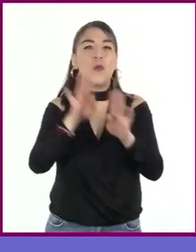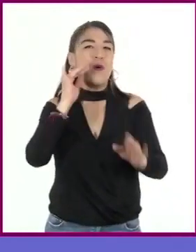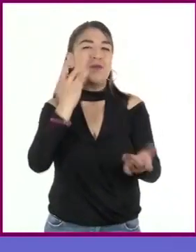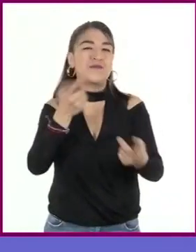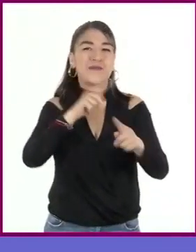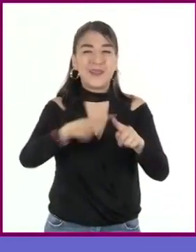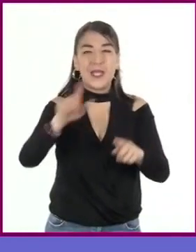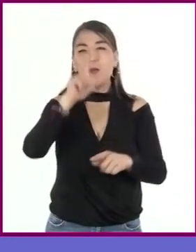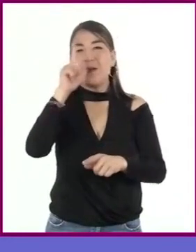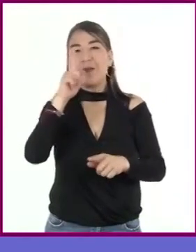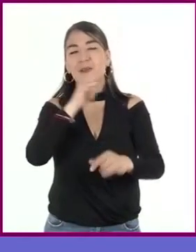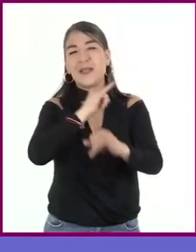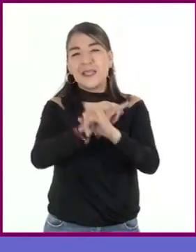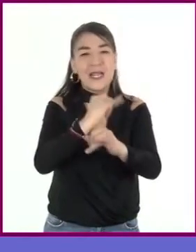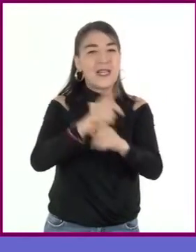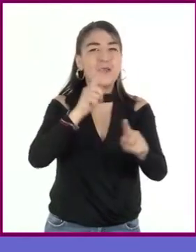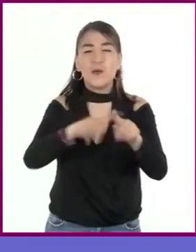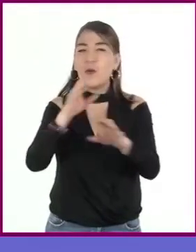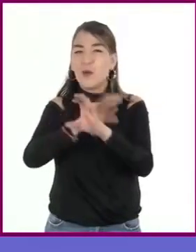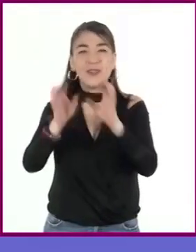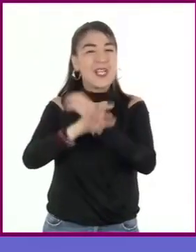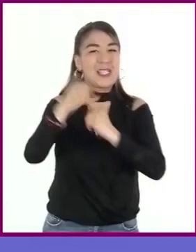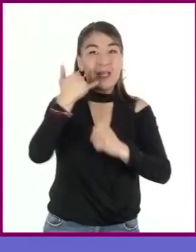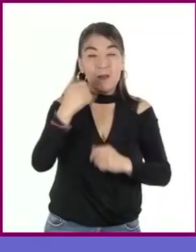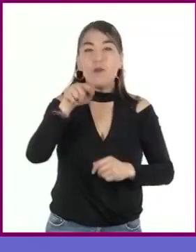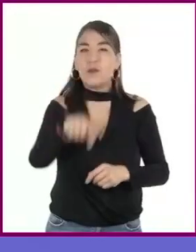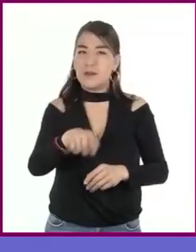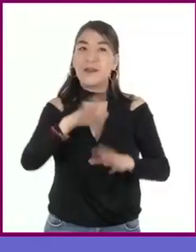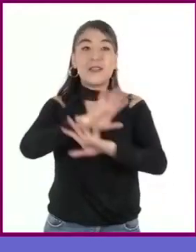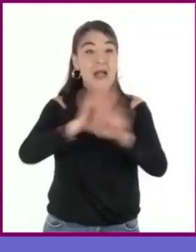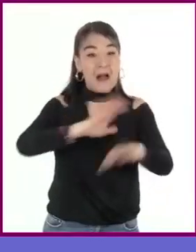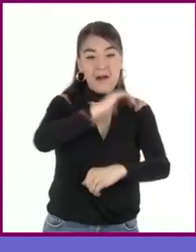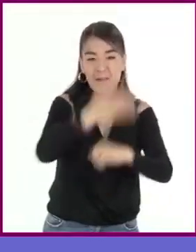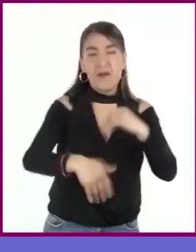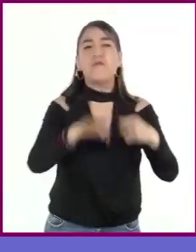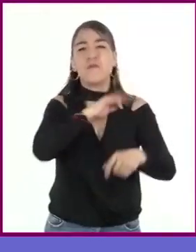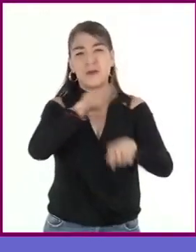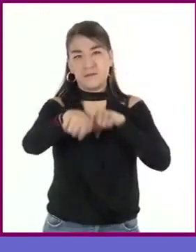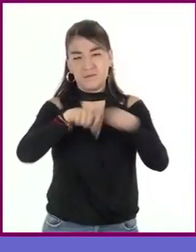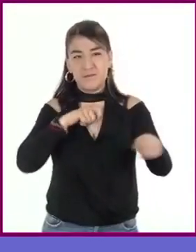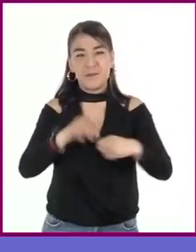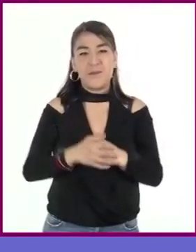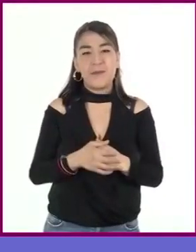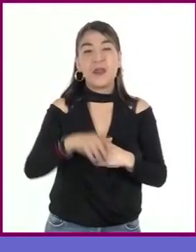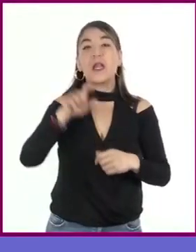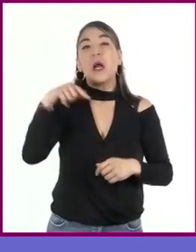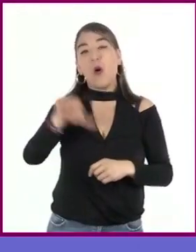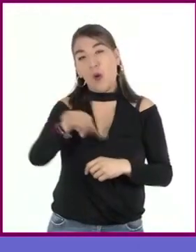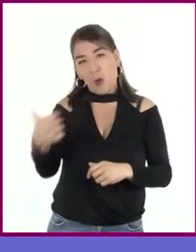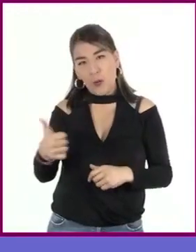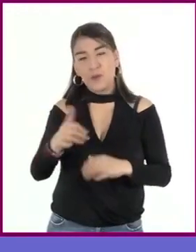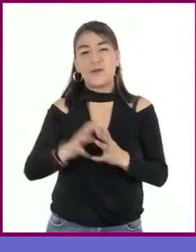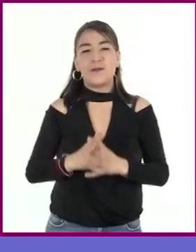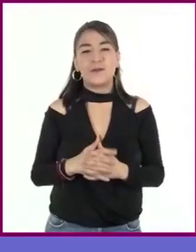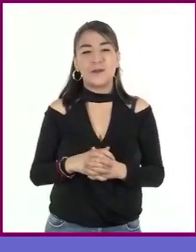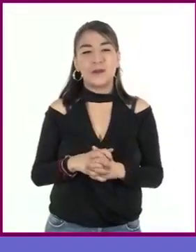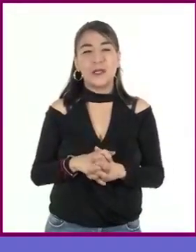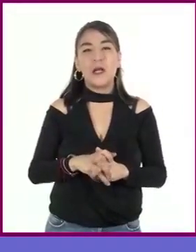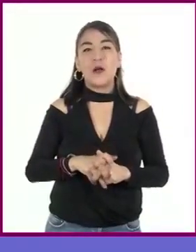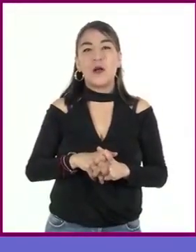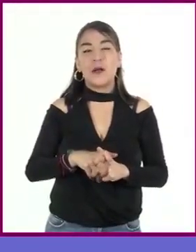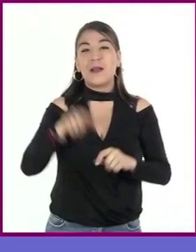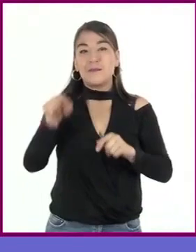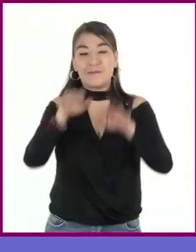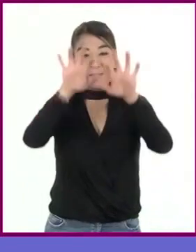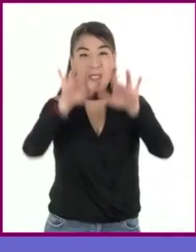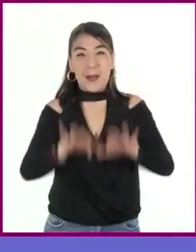o cancelado. Otros documentos deben conservarse mientras se es propietario de un bien. Tal es el caso de las escrituras de una vivienda